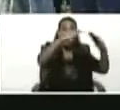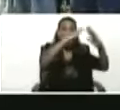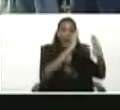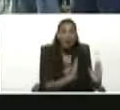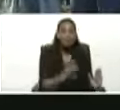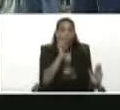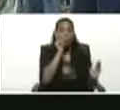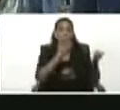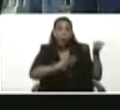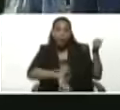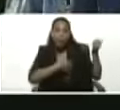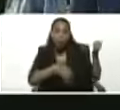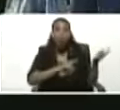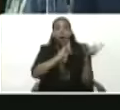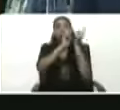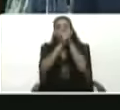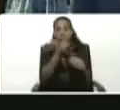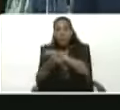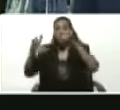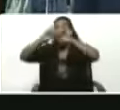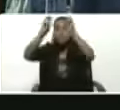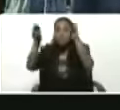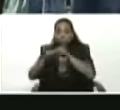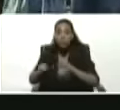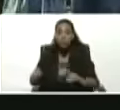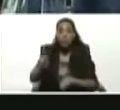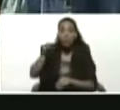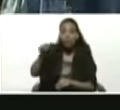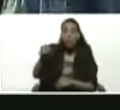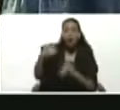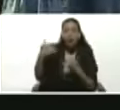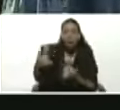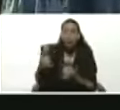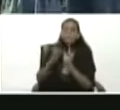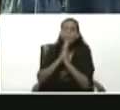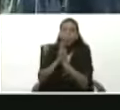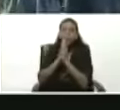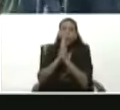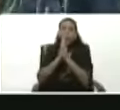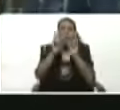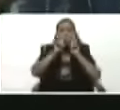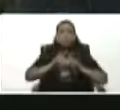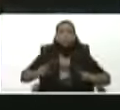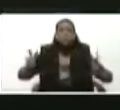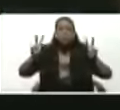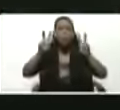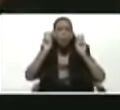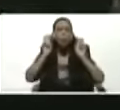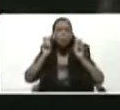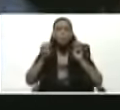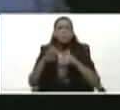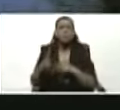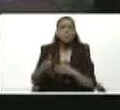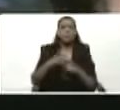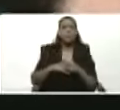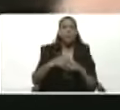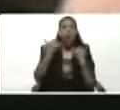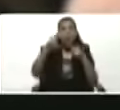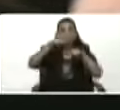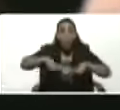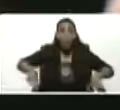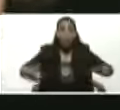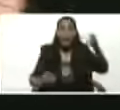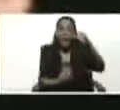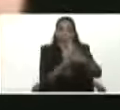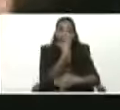por los niños, por las niñas. Sembremos en ellos valores, conciencia y mucho amor por lo nuestro.